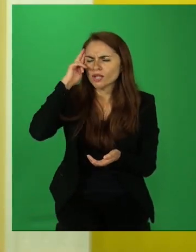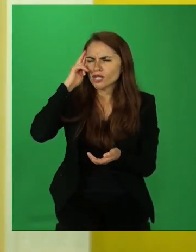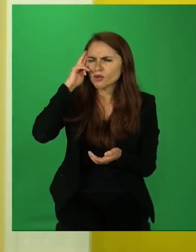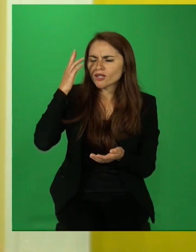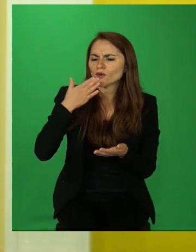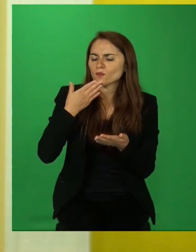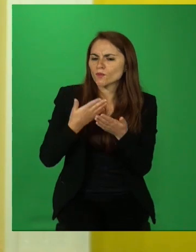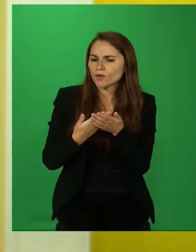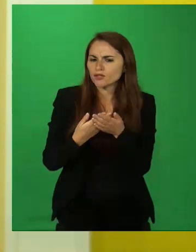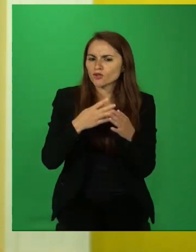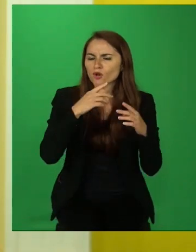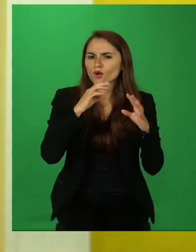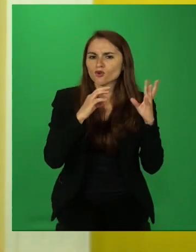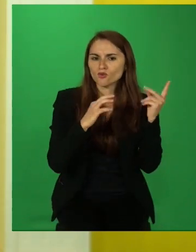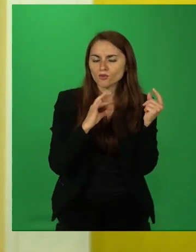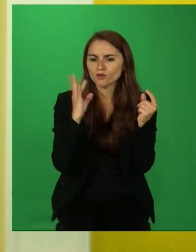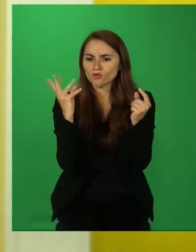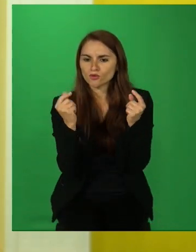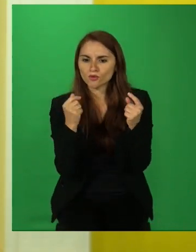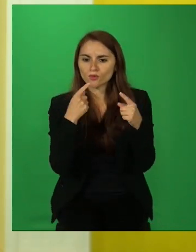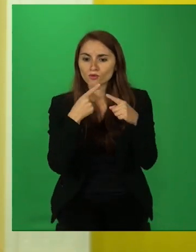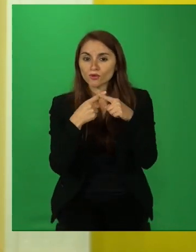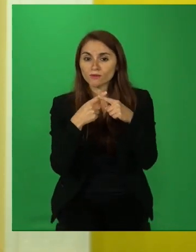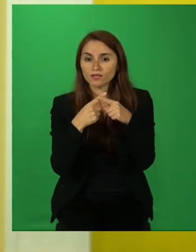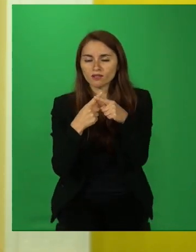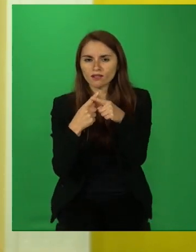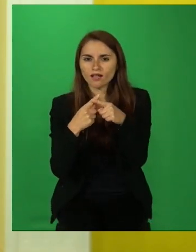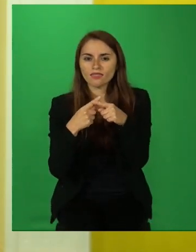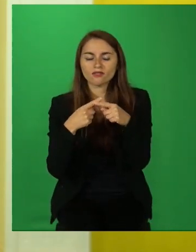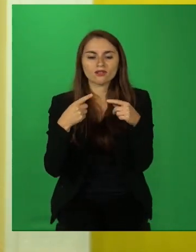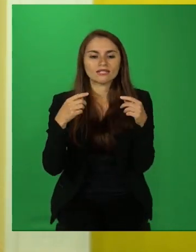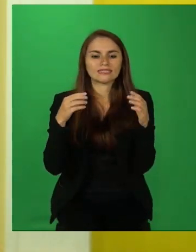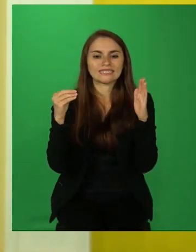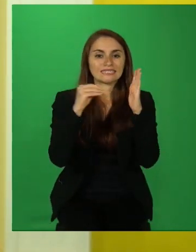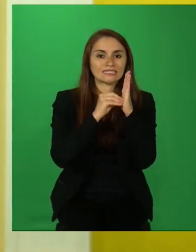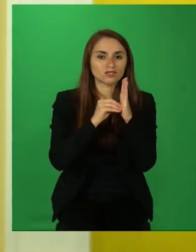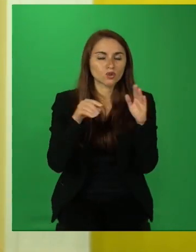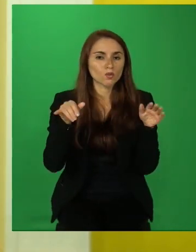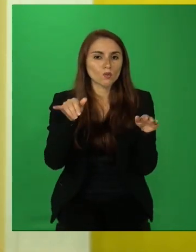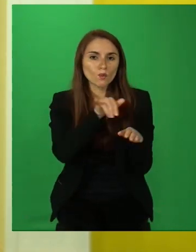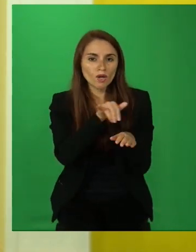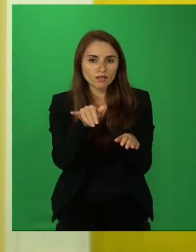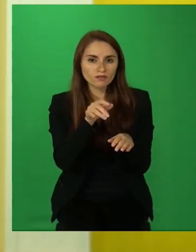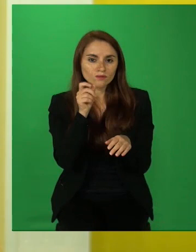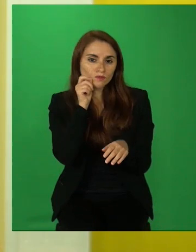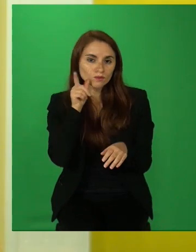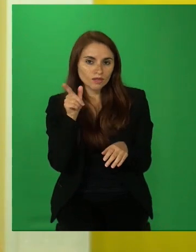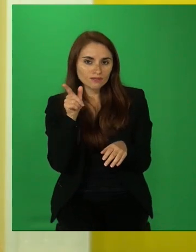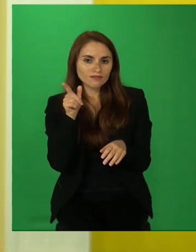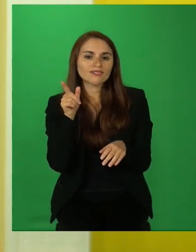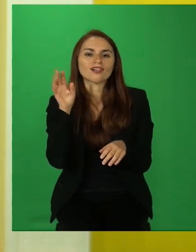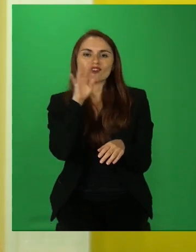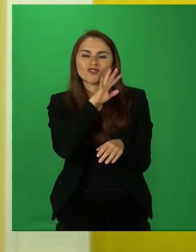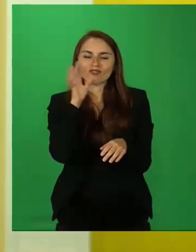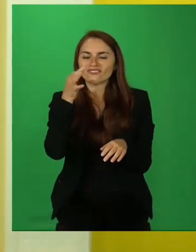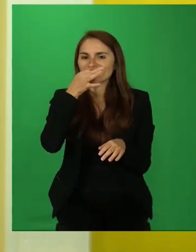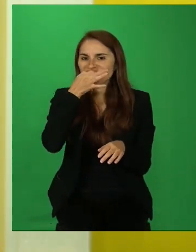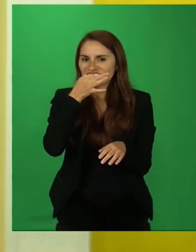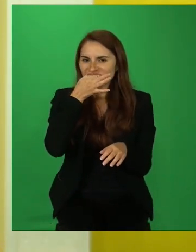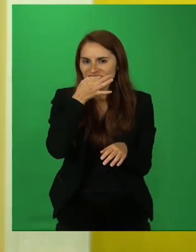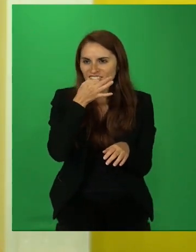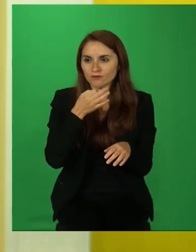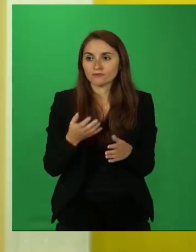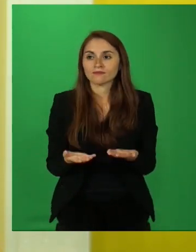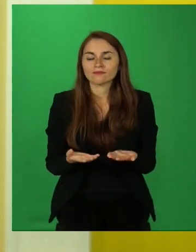números con igual signo bien la ficha verde es excelente y si recordamos